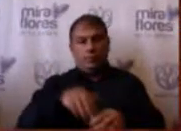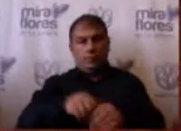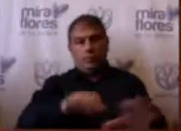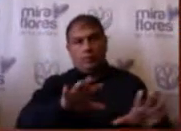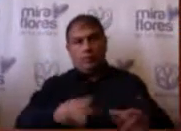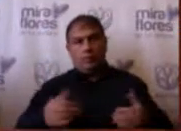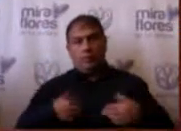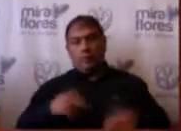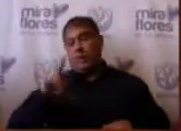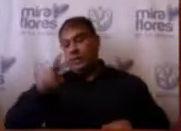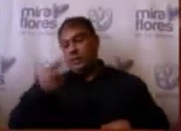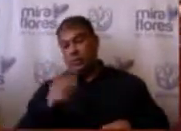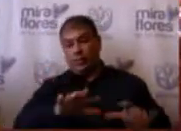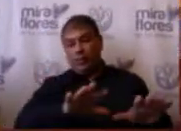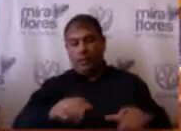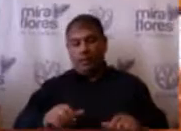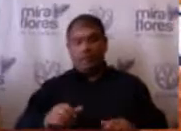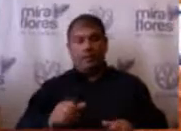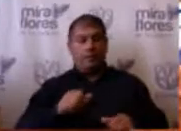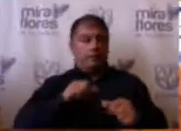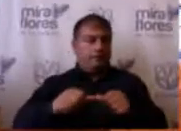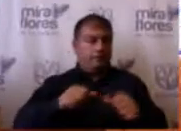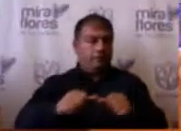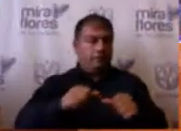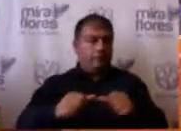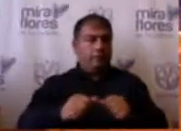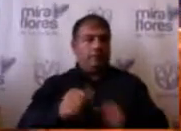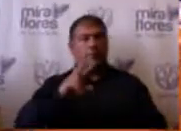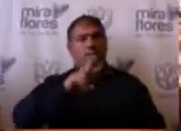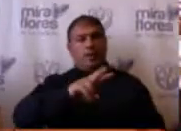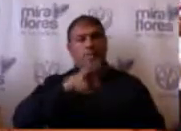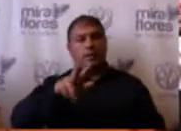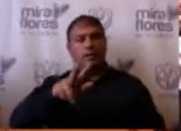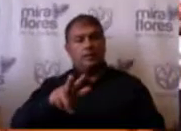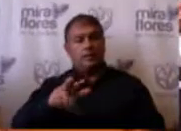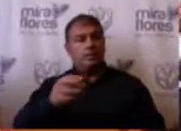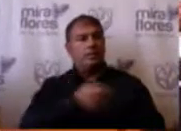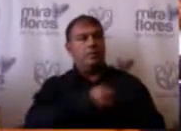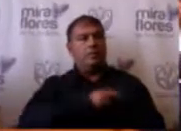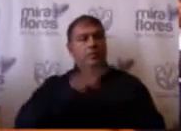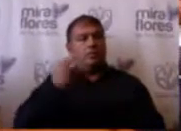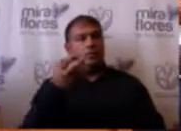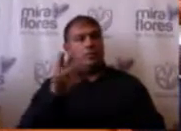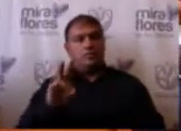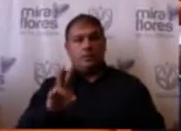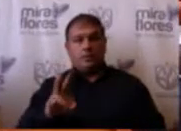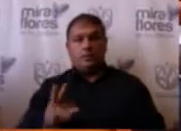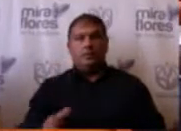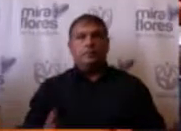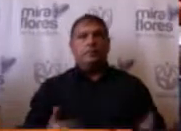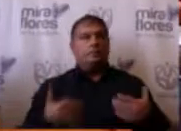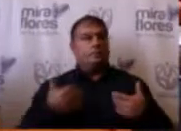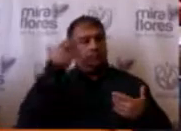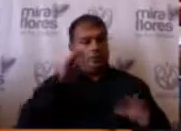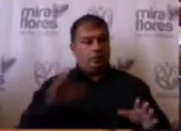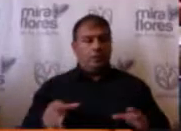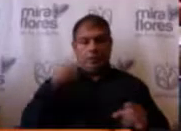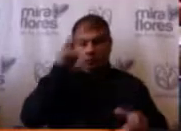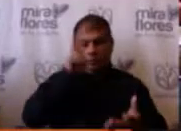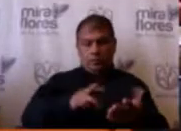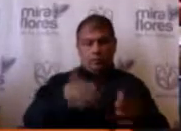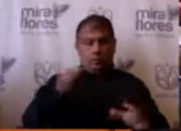tenemos una segunda acta de la sesión ordinaria fecha 23 de mayo del año 2017 no sé si hay alguna